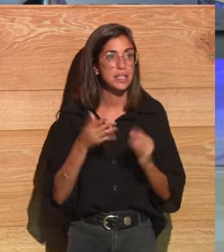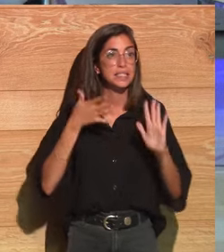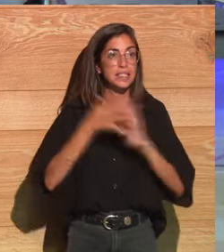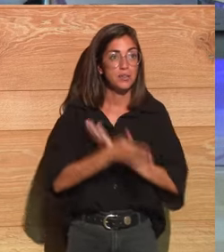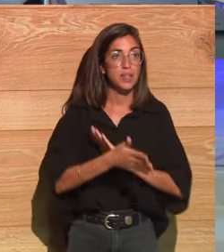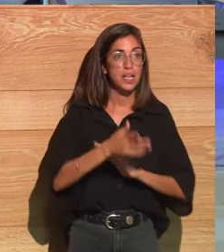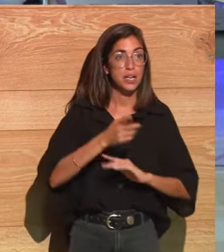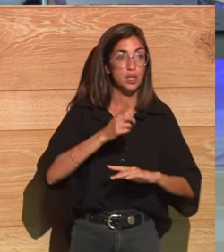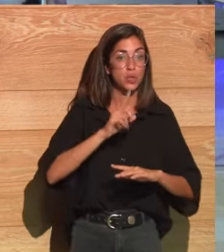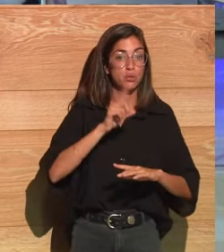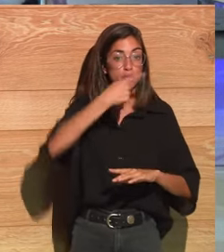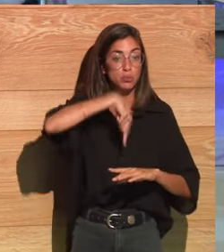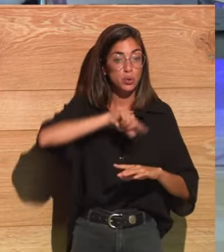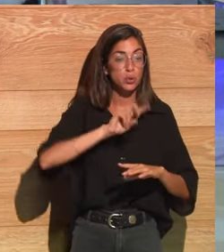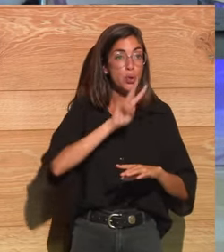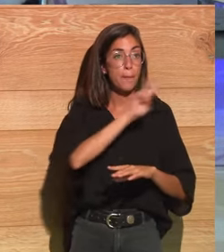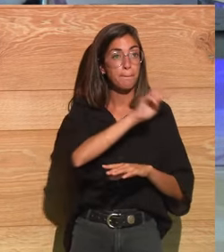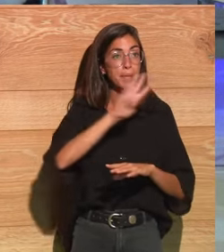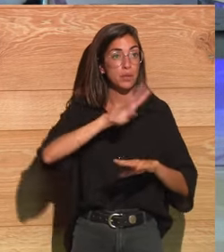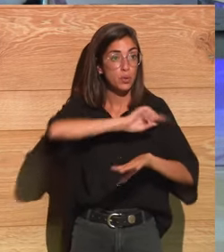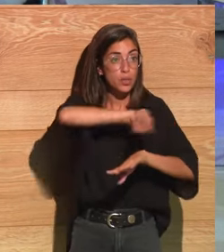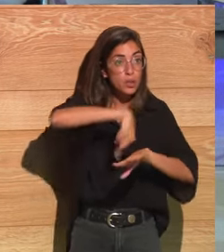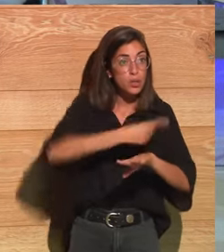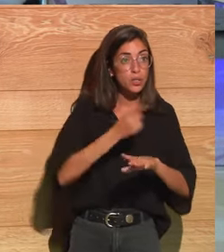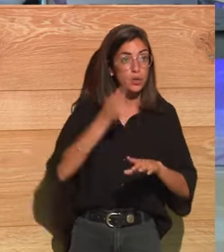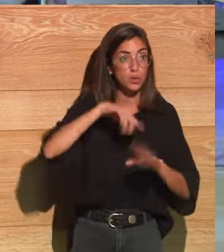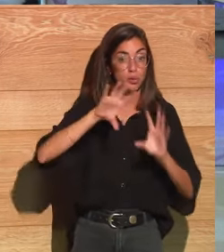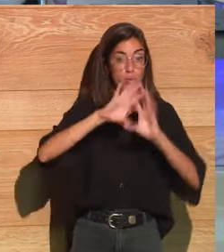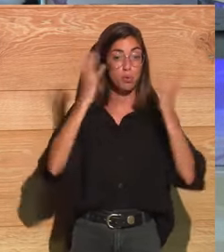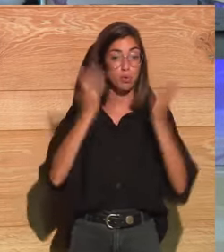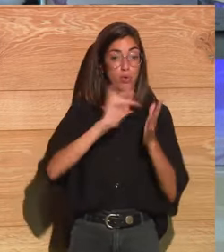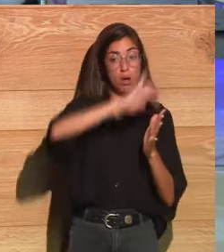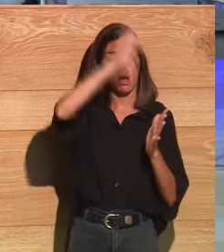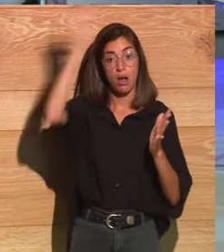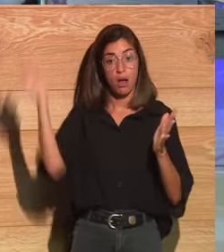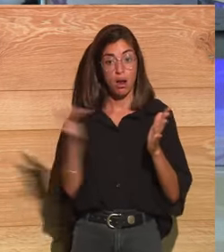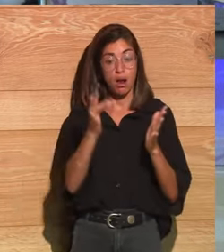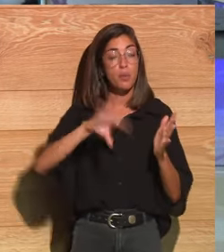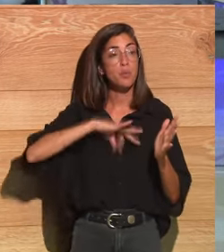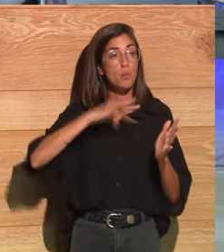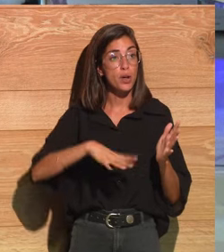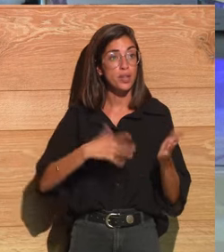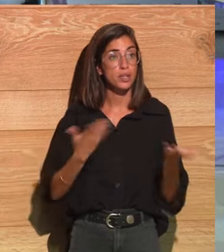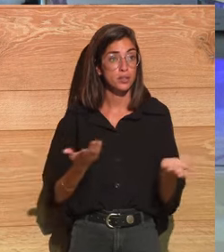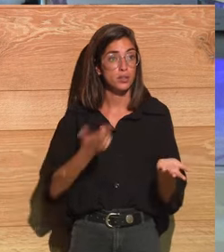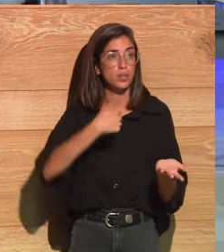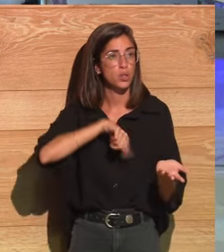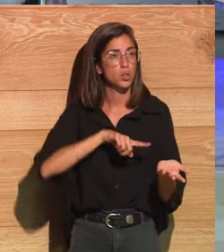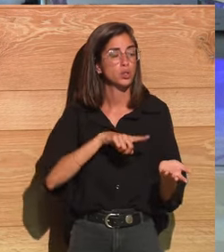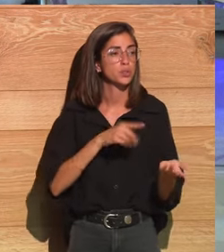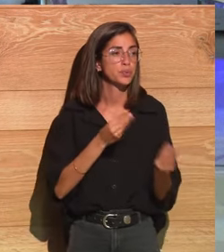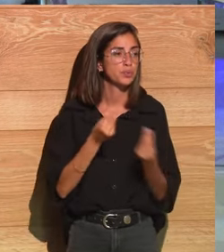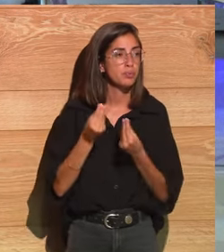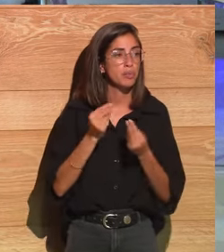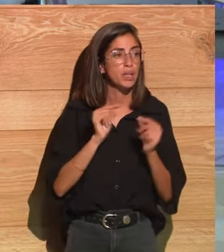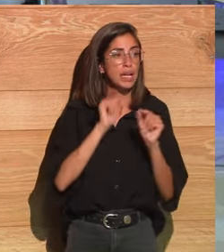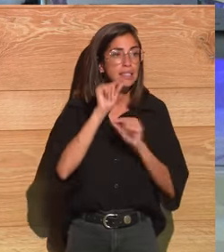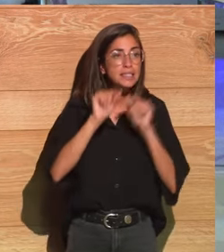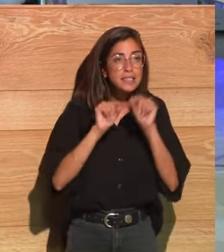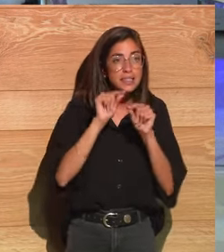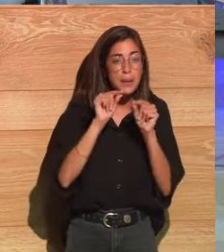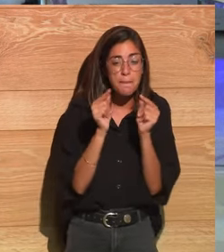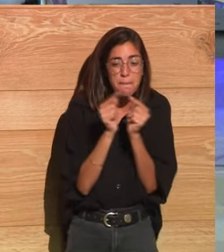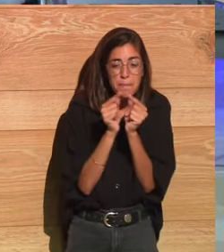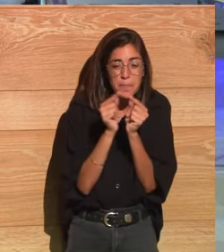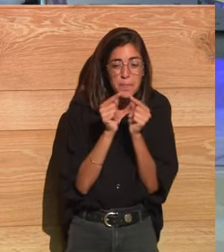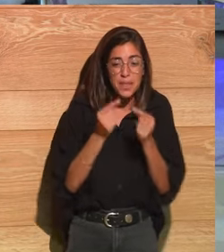horas estamos cruzando completamente el planeta, por lo que somos capaces de transportar con nosotros, en tiempo récord, un bicho, un patógeno, un animal